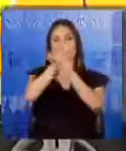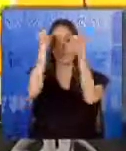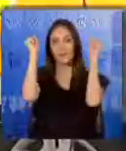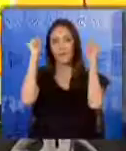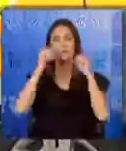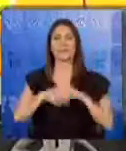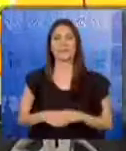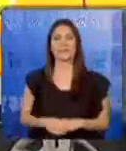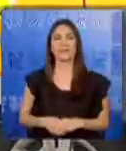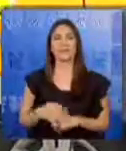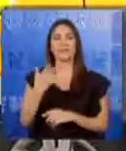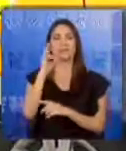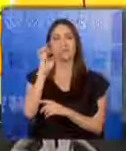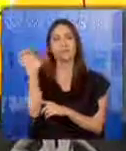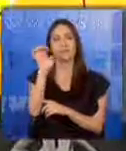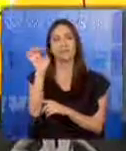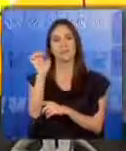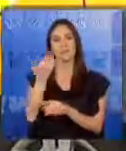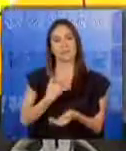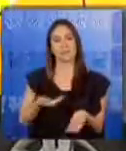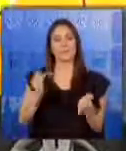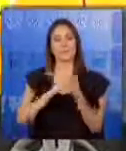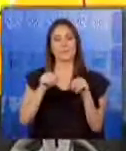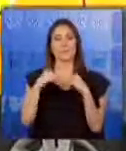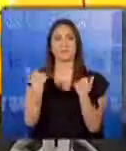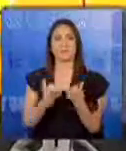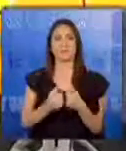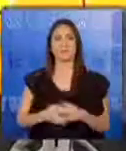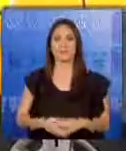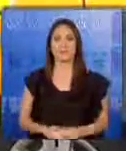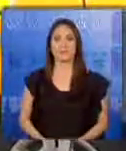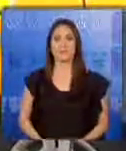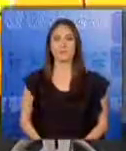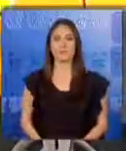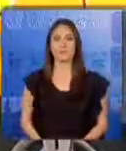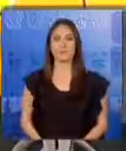de este martes 17 de enero para retomar la audiencia. Karen Haro, TC Televisión.